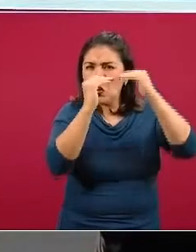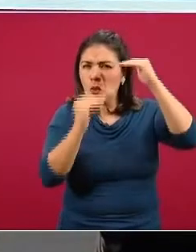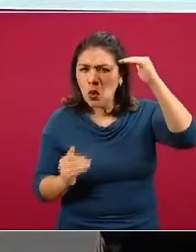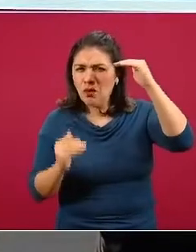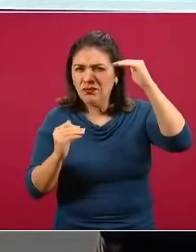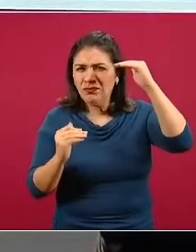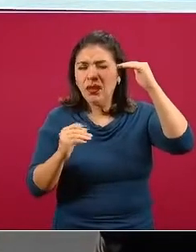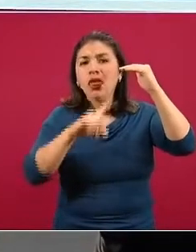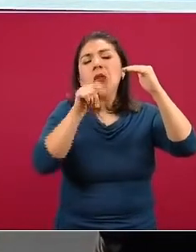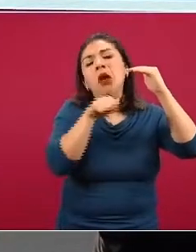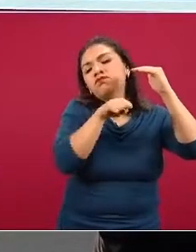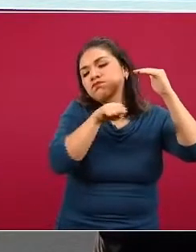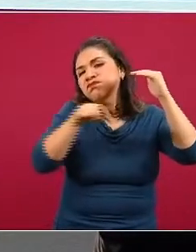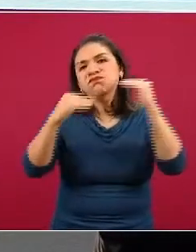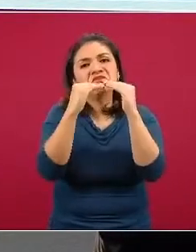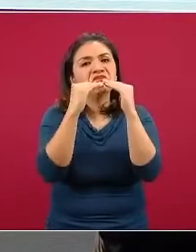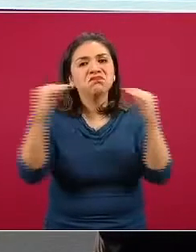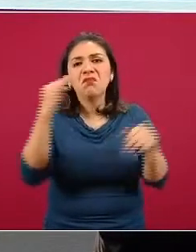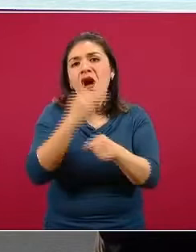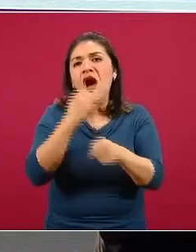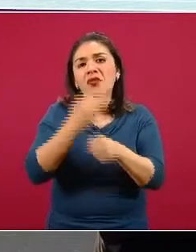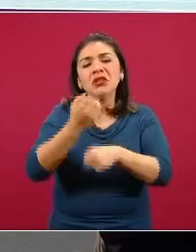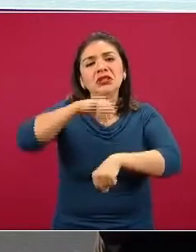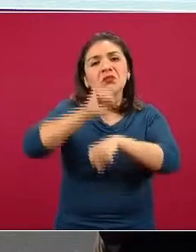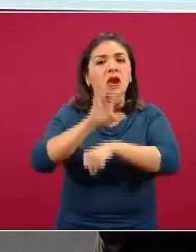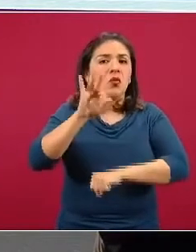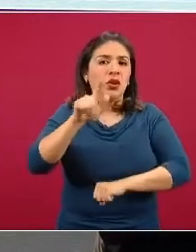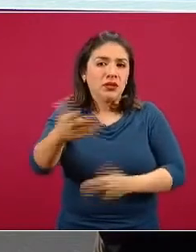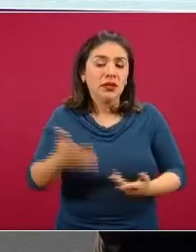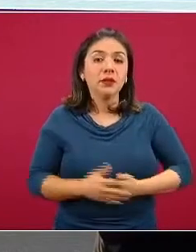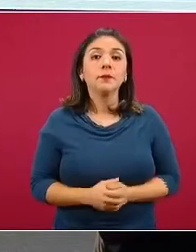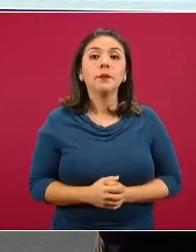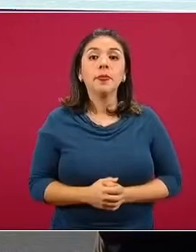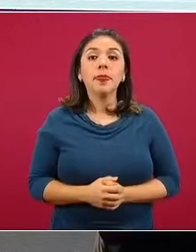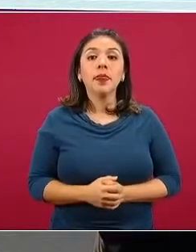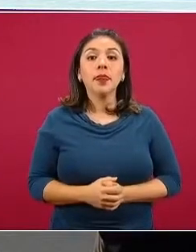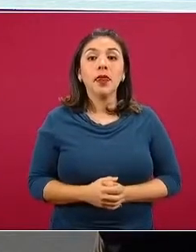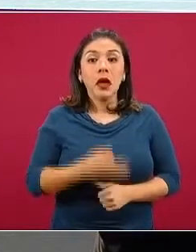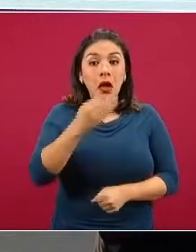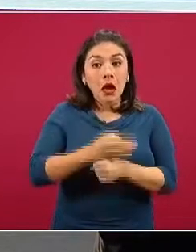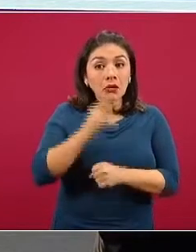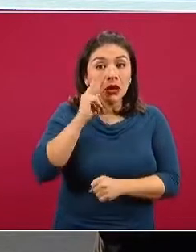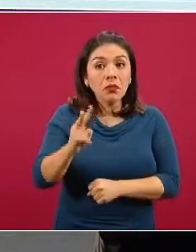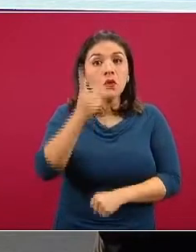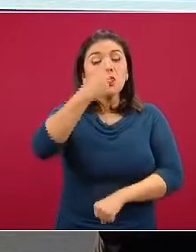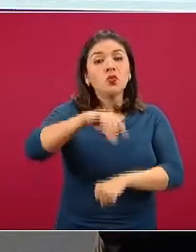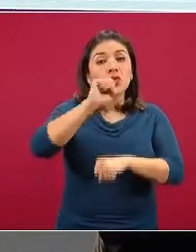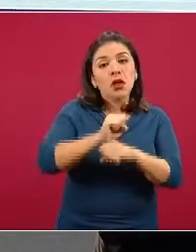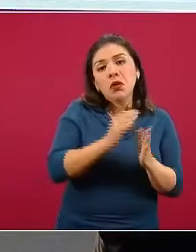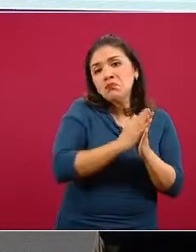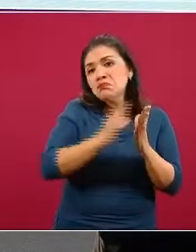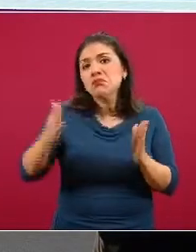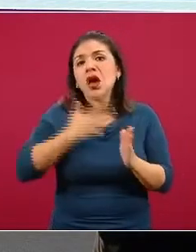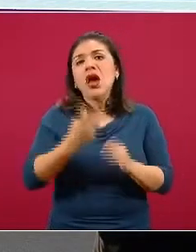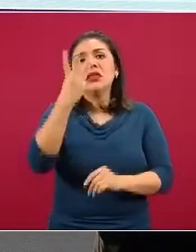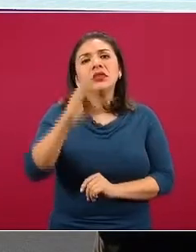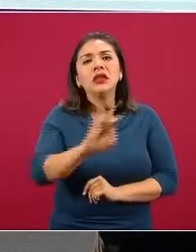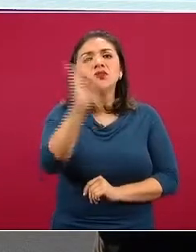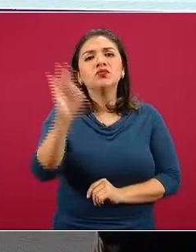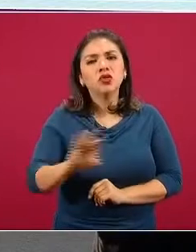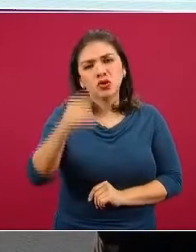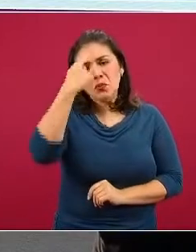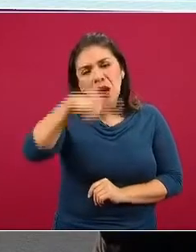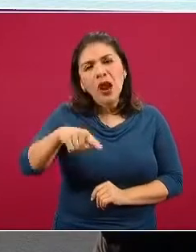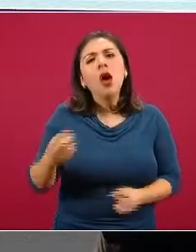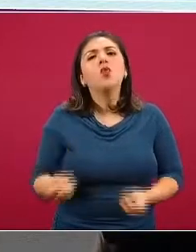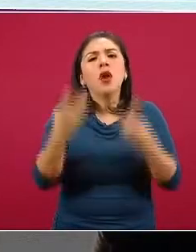tuvimos de la semana 43 a la 44. Prácticamente toda la semana hemos tenido un 3%